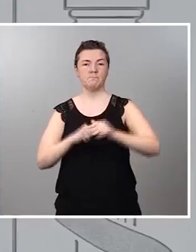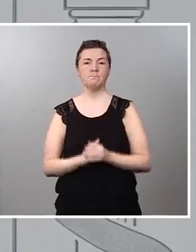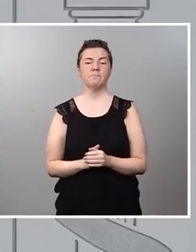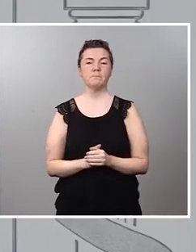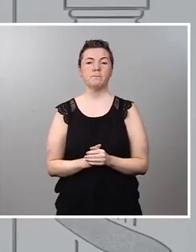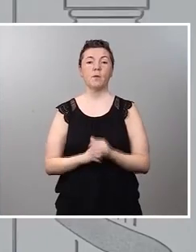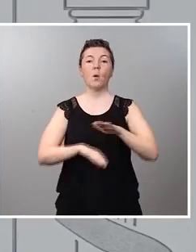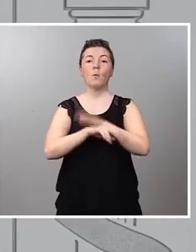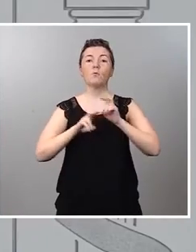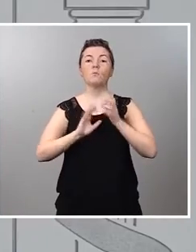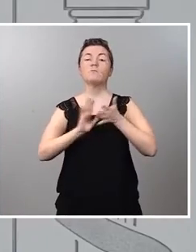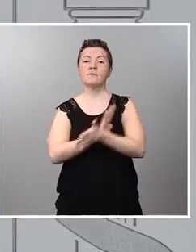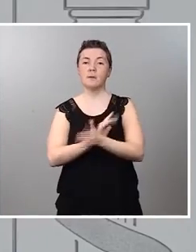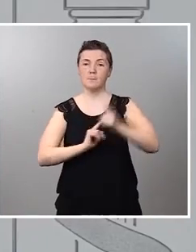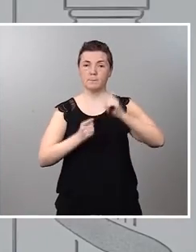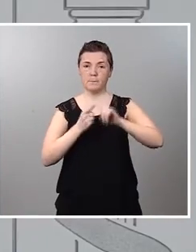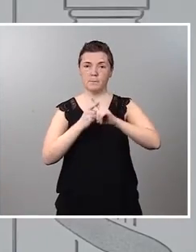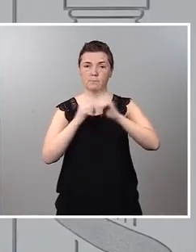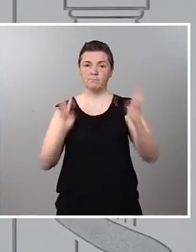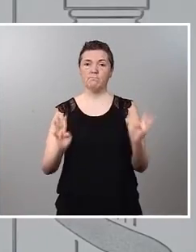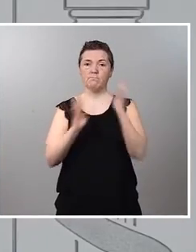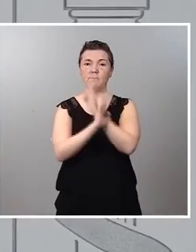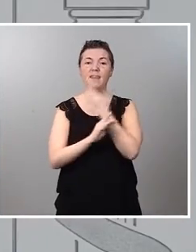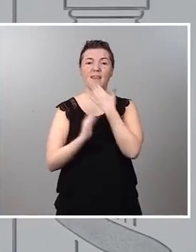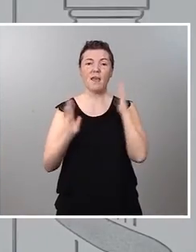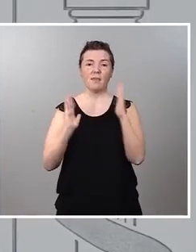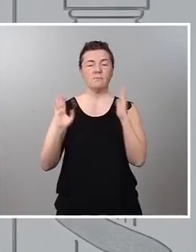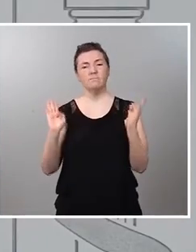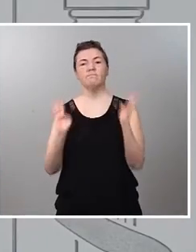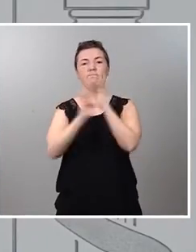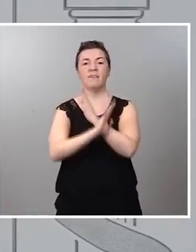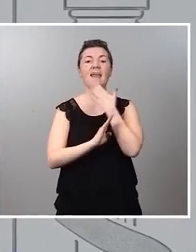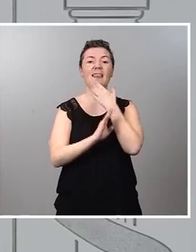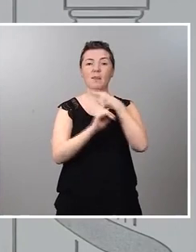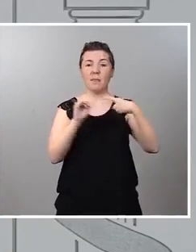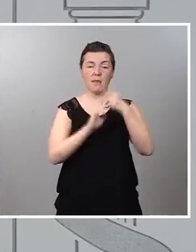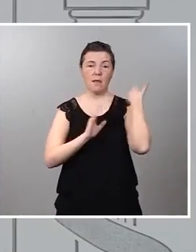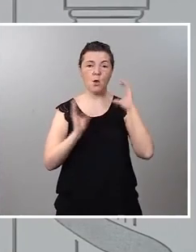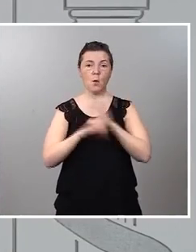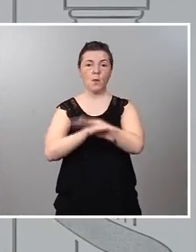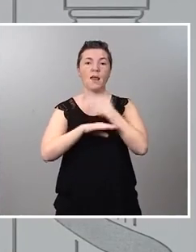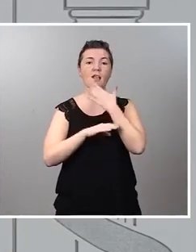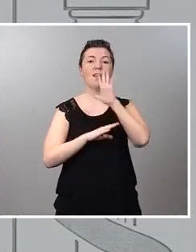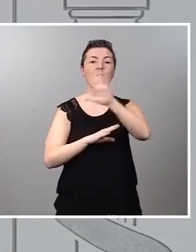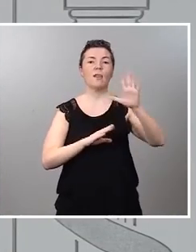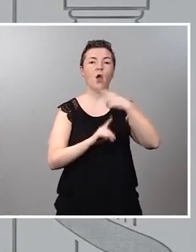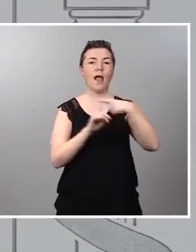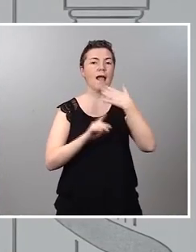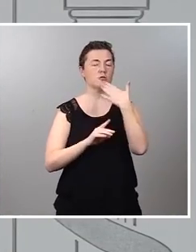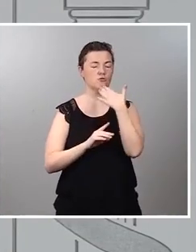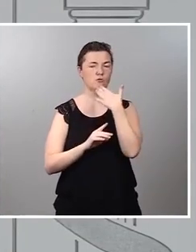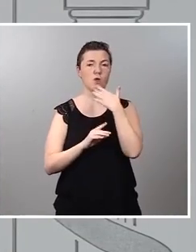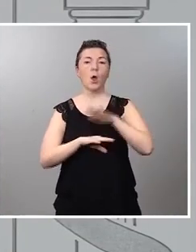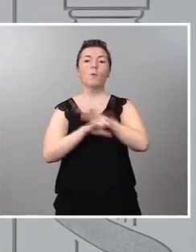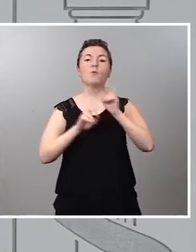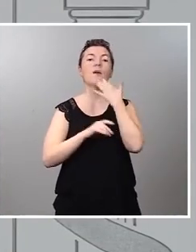Supone, en primer lugar, una renovación generacional. La edad media del anterior ejecutivo era de 55 años, el del nuevo gobierno será de 50 años.